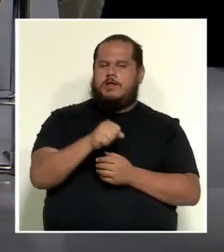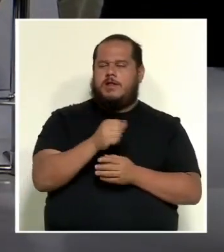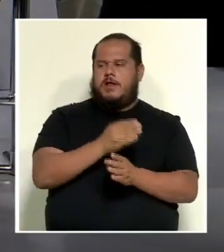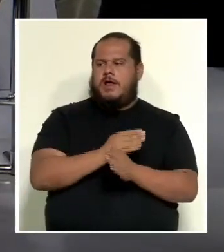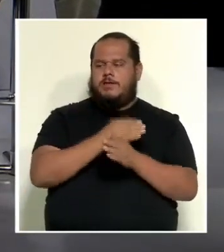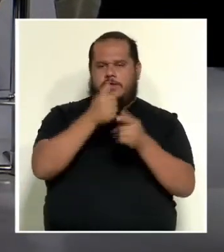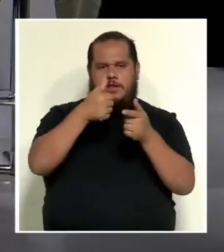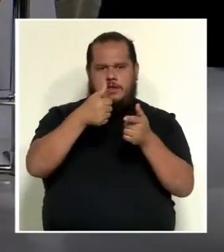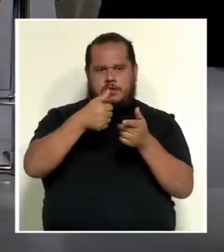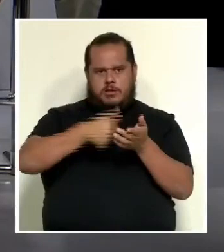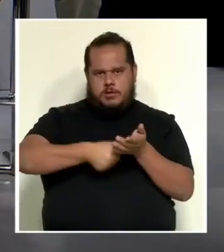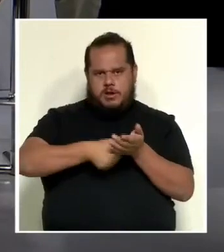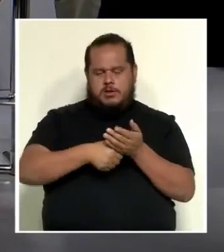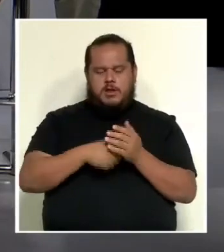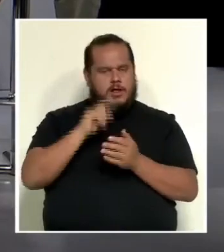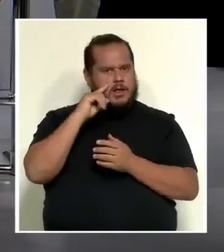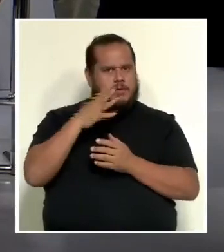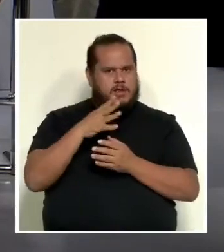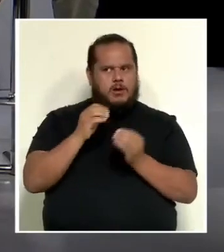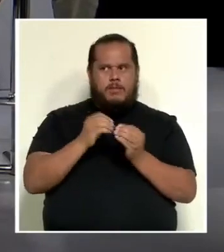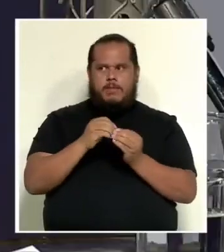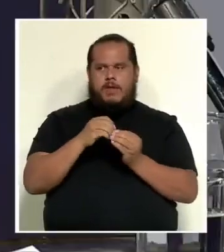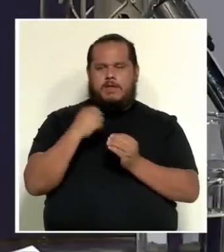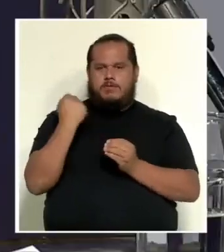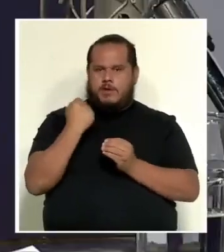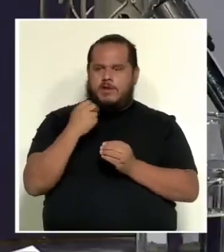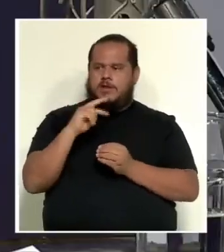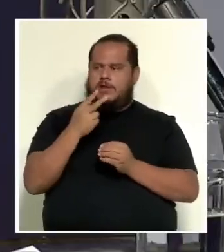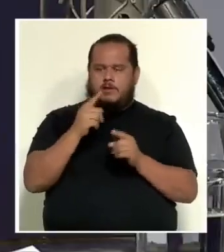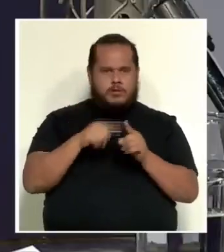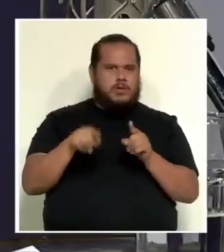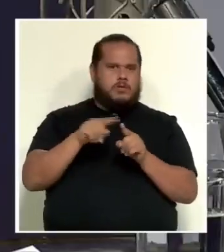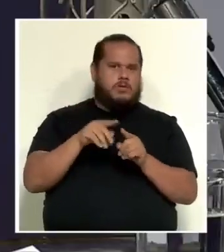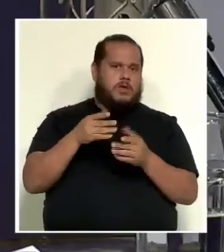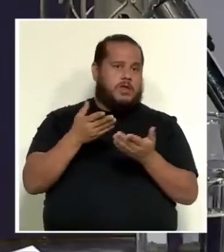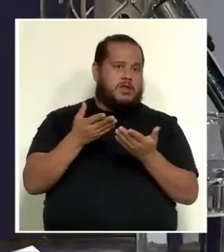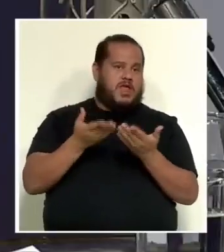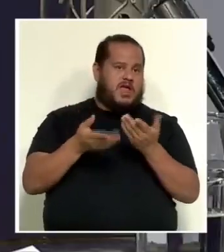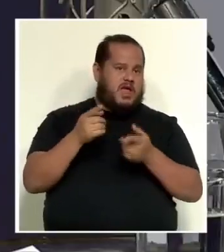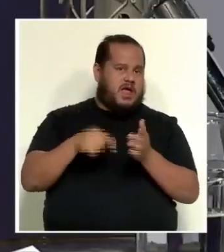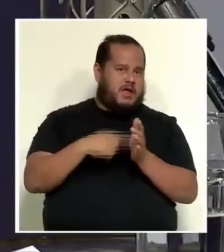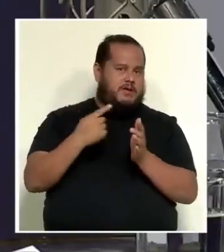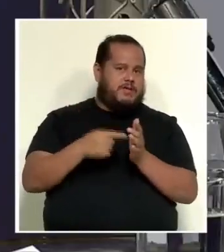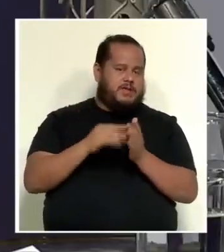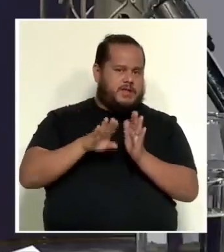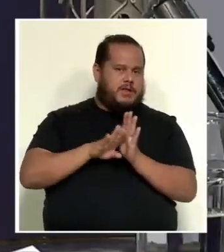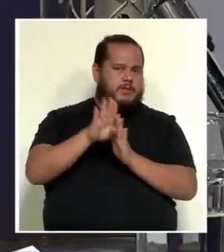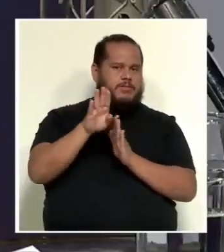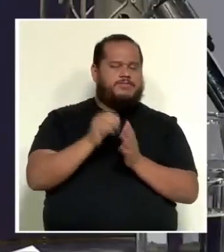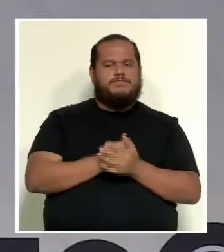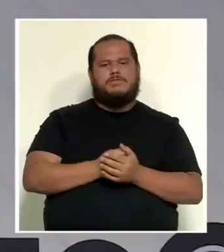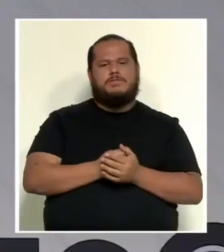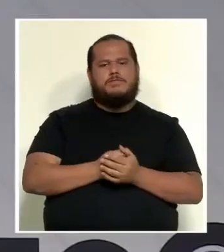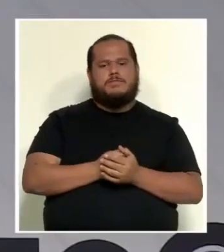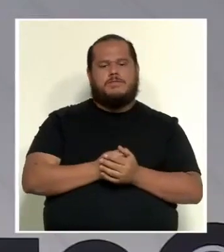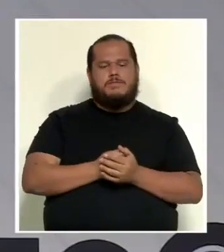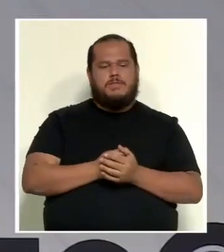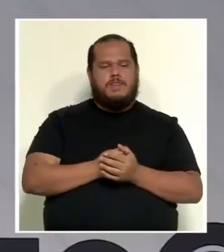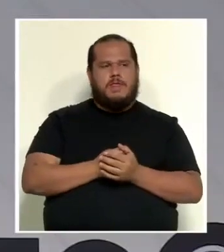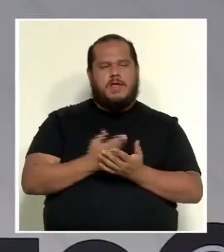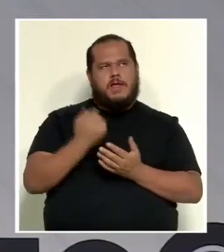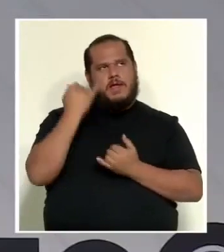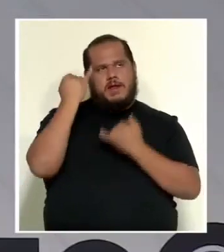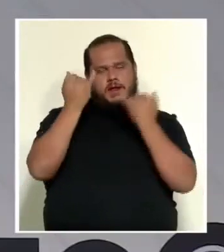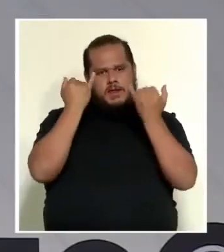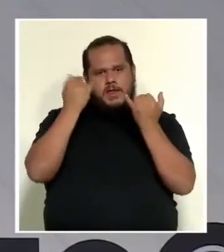abstencionistas que parecieran ser más duros y que en segundas rondas habitualmente aumentan. Sí, la hipótesis que yo